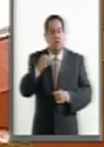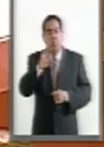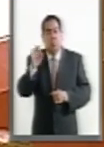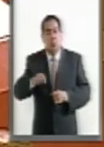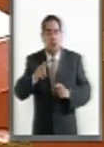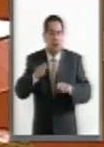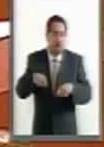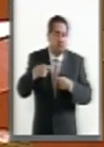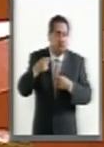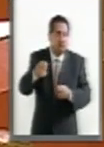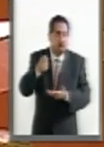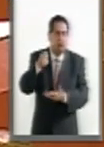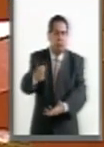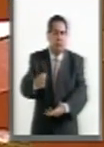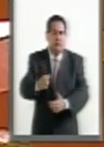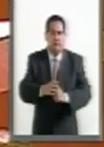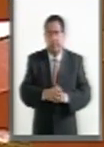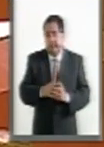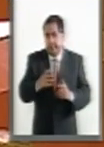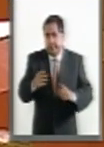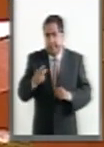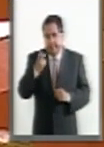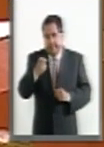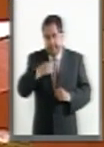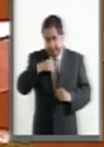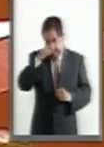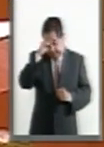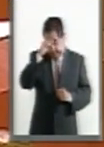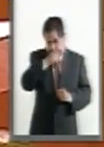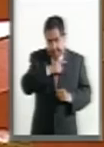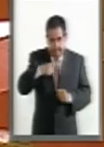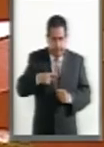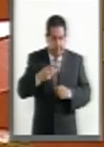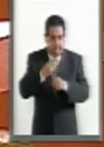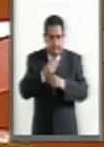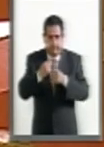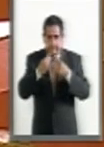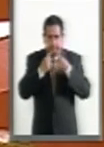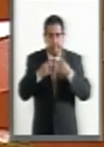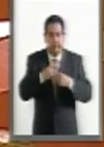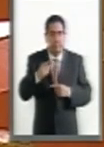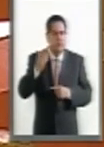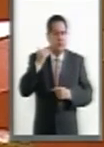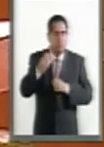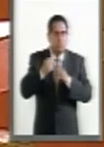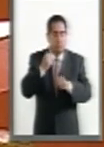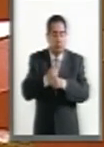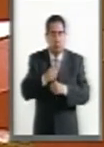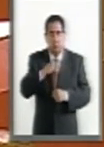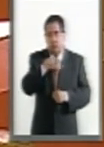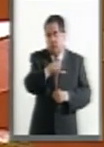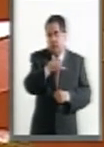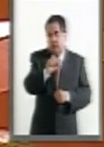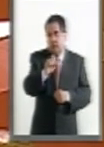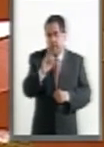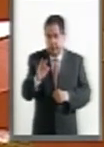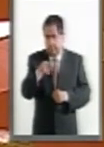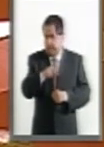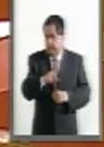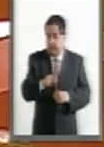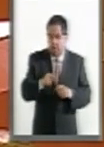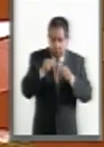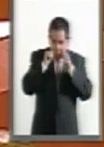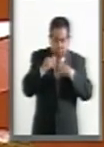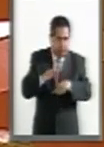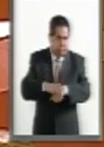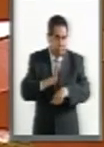9.6% del PIB. A esto debemos añadir que el año pasado la Auditoría Superior de la Federación